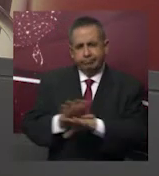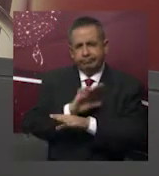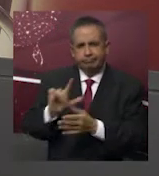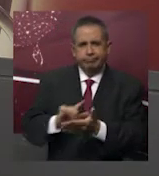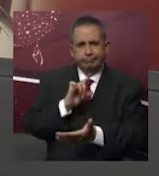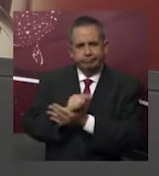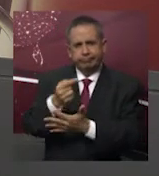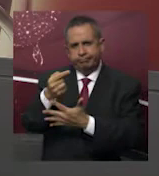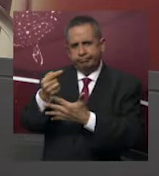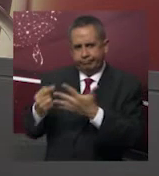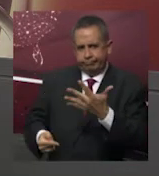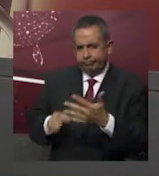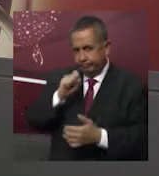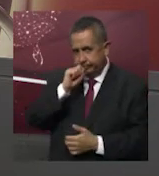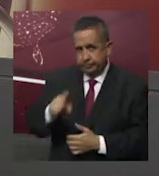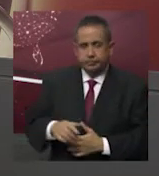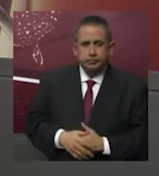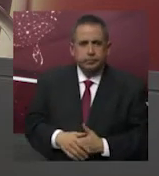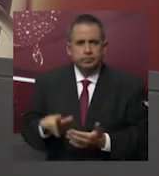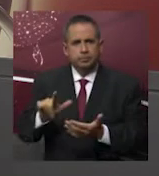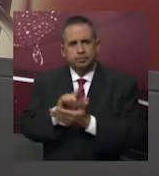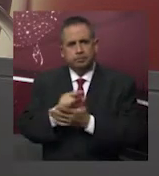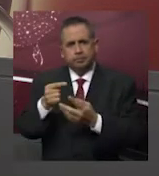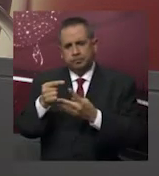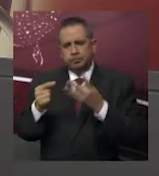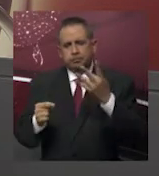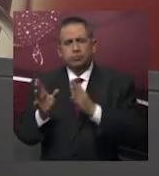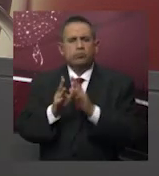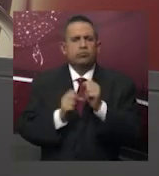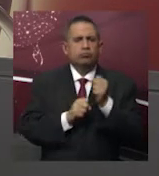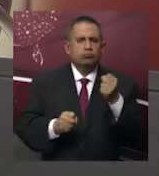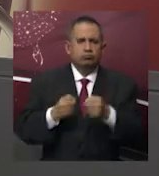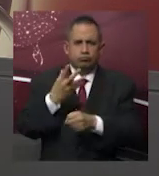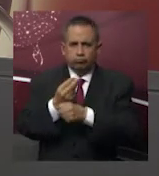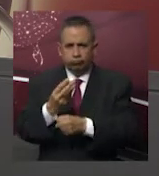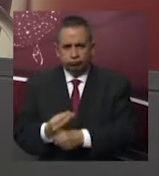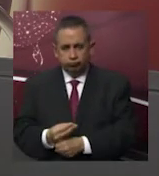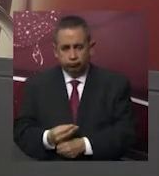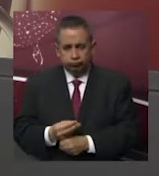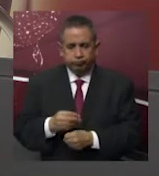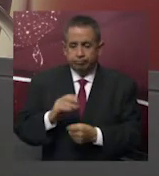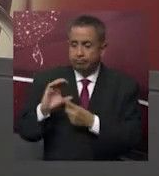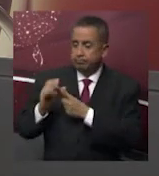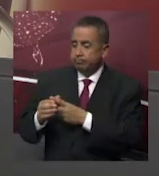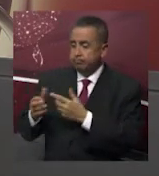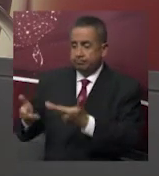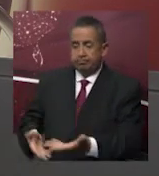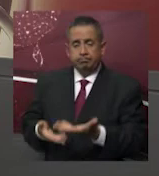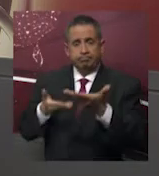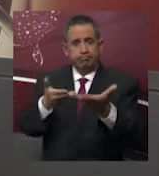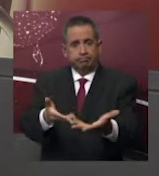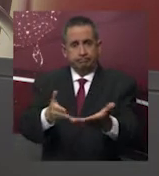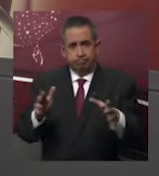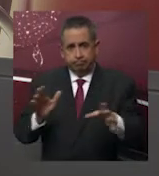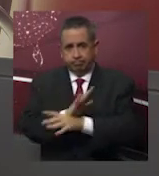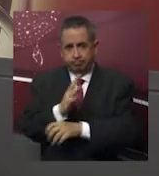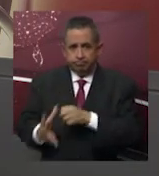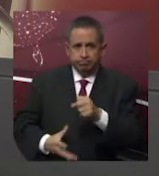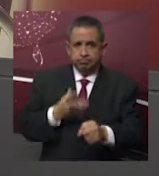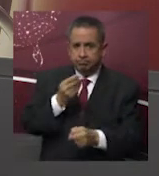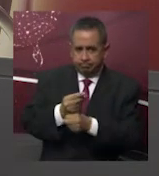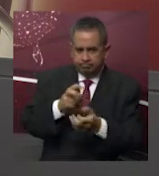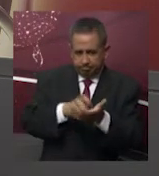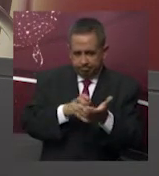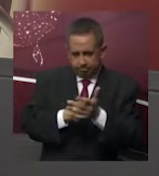distintas leyes en esta materia. La legislación secundaria de la reforma constitucional. Bueno, enviaron las comisiones de dictamen propuesta de modificación del documento